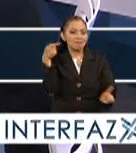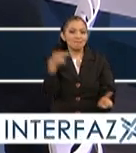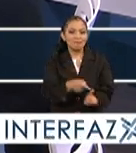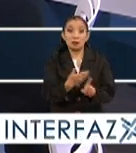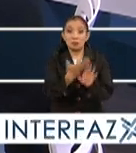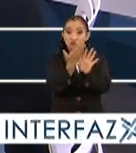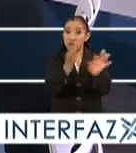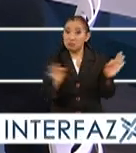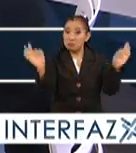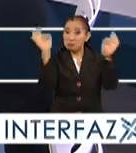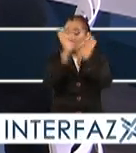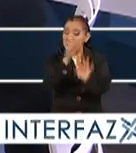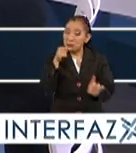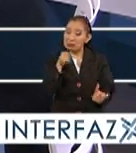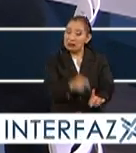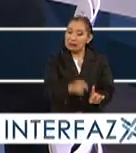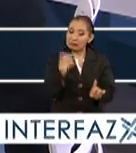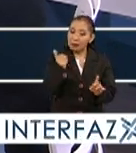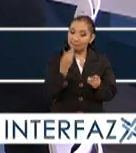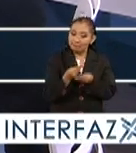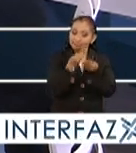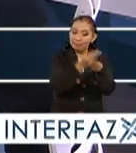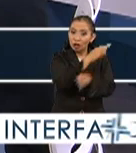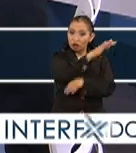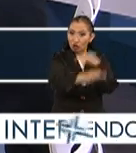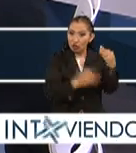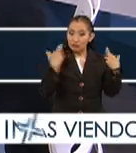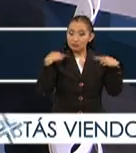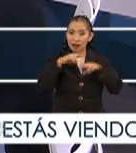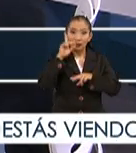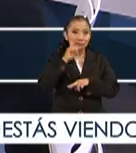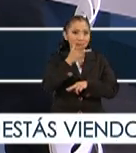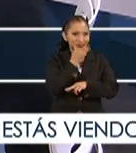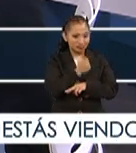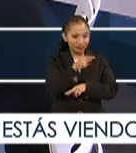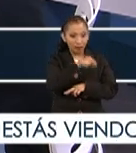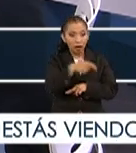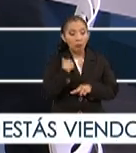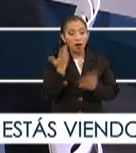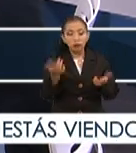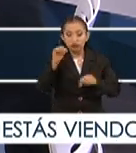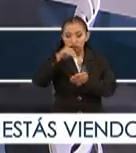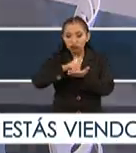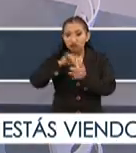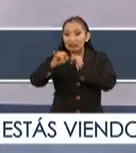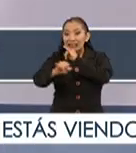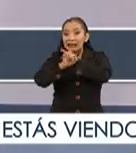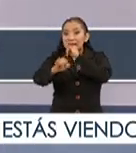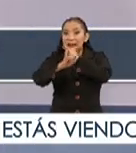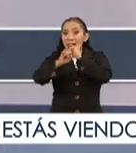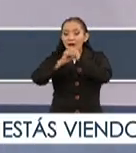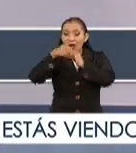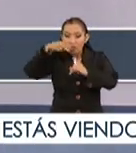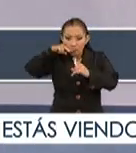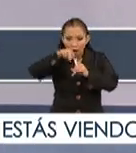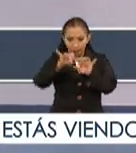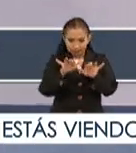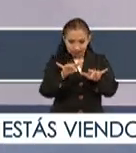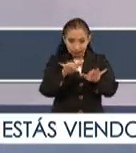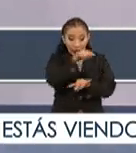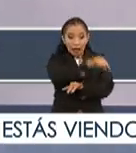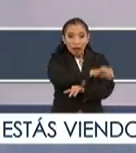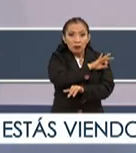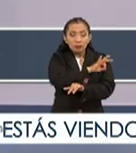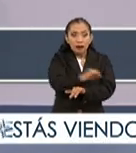Era muy importante poner a disposición de todas las maestras y maestros una plataforma digital en la cual